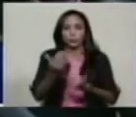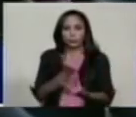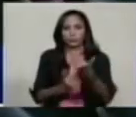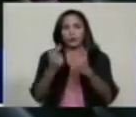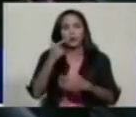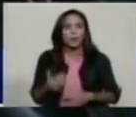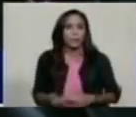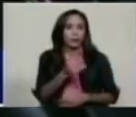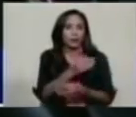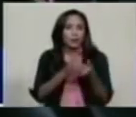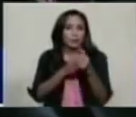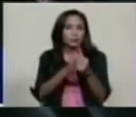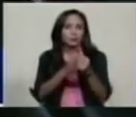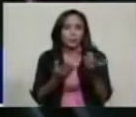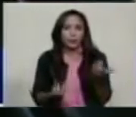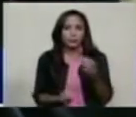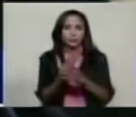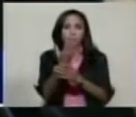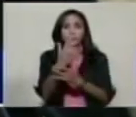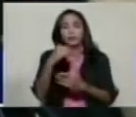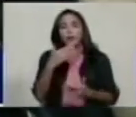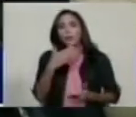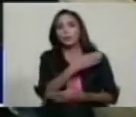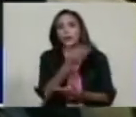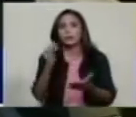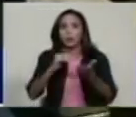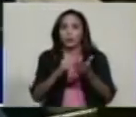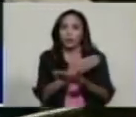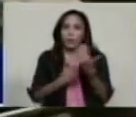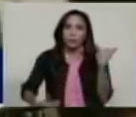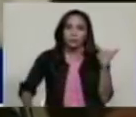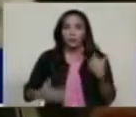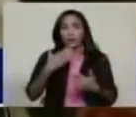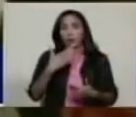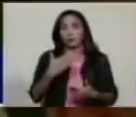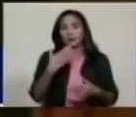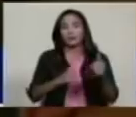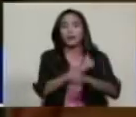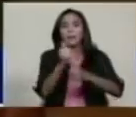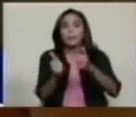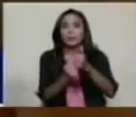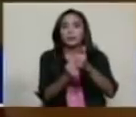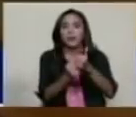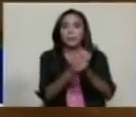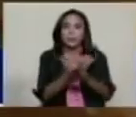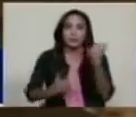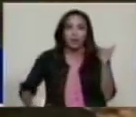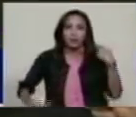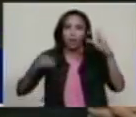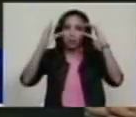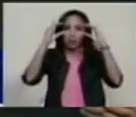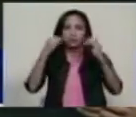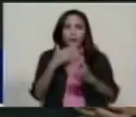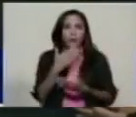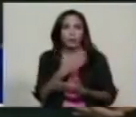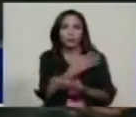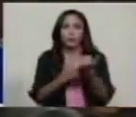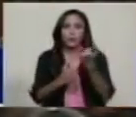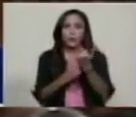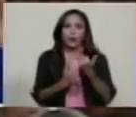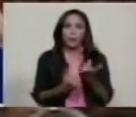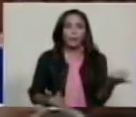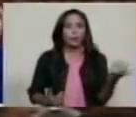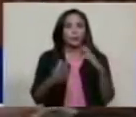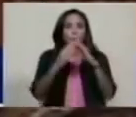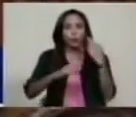gran impulso. Muchísimas gracias una vez, señor presidente, a usted, señor vicepresidente, a usted, la doctora. Tenga la plena seguridad que